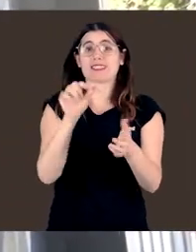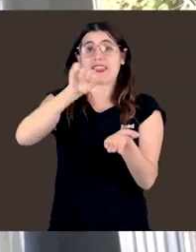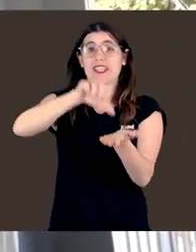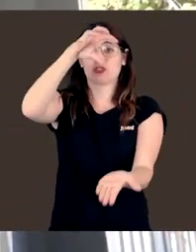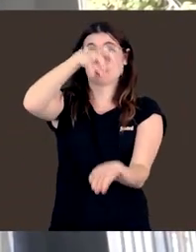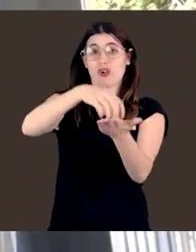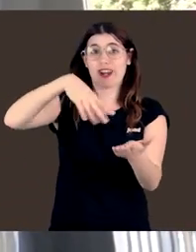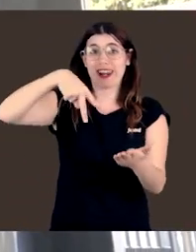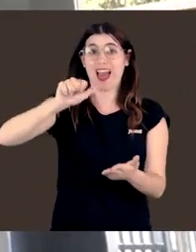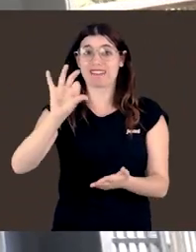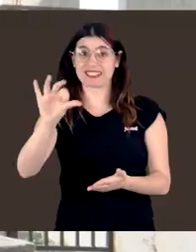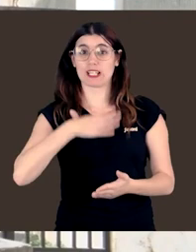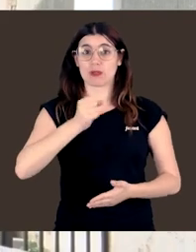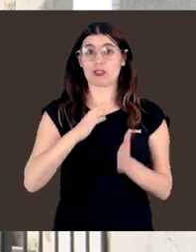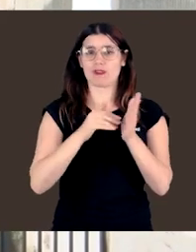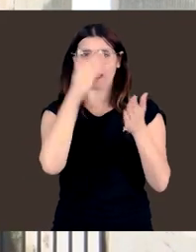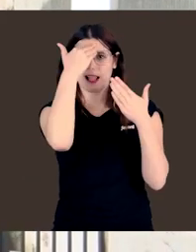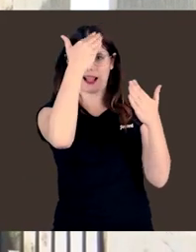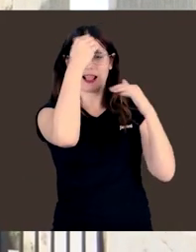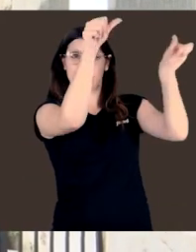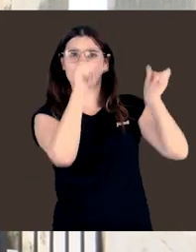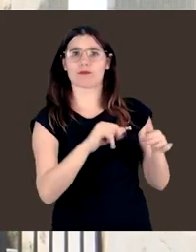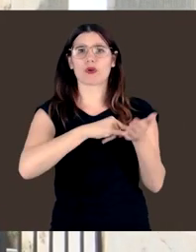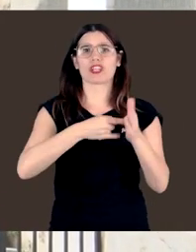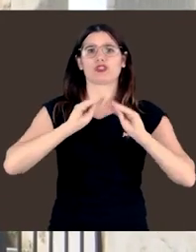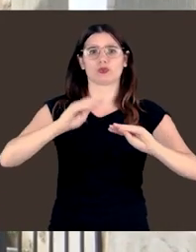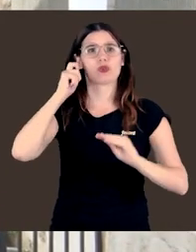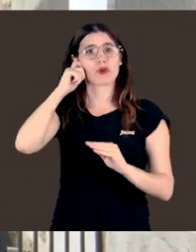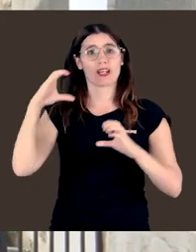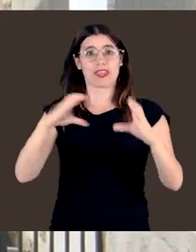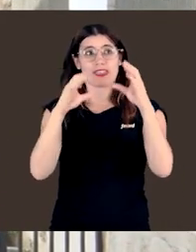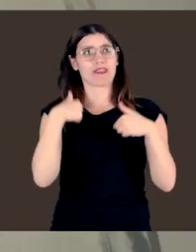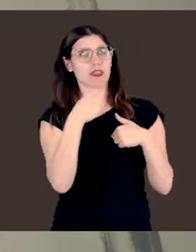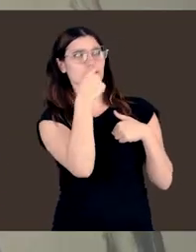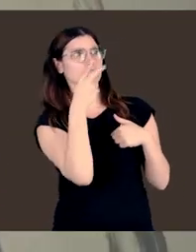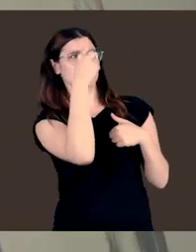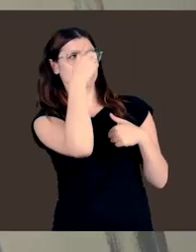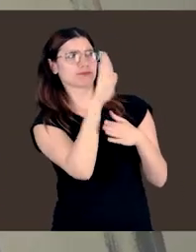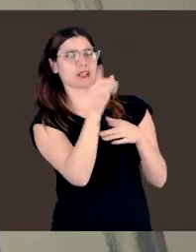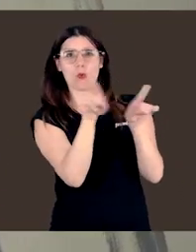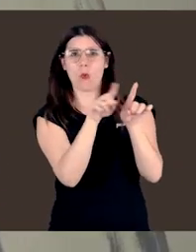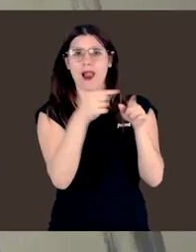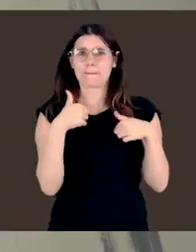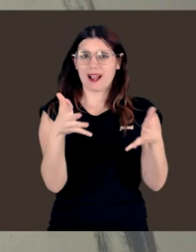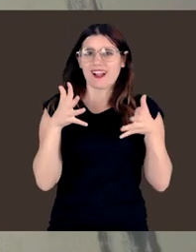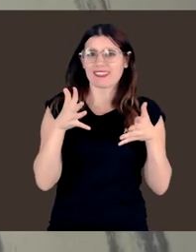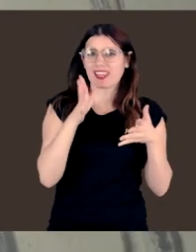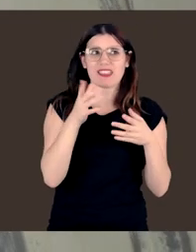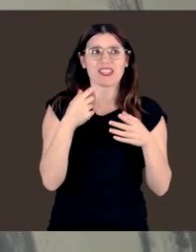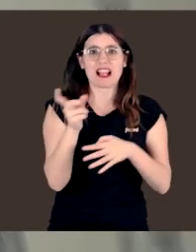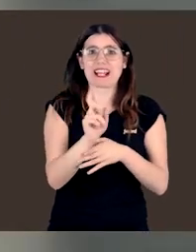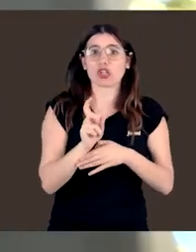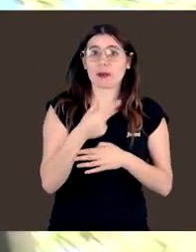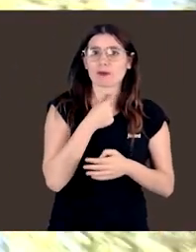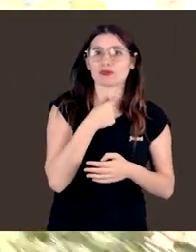Naves del Ayuntamiento de Valencia le rinden tributo en su proyecto Mujeres de Ciencia. Refleja muy bien Key Shock y lo que ha hecho. Me encanta